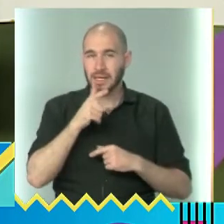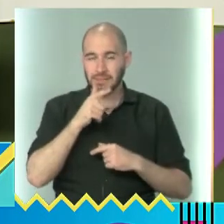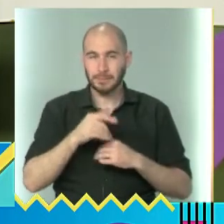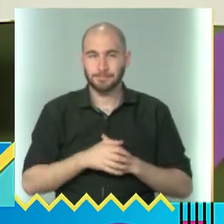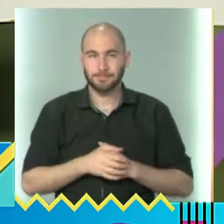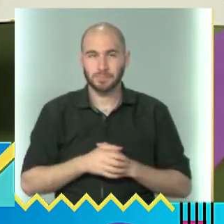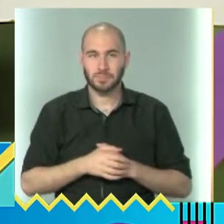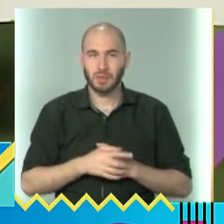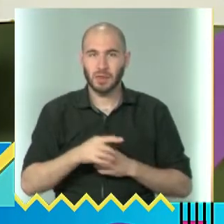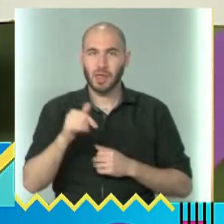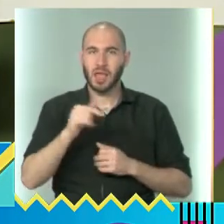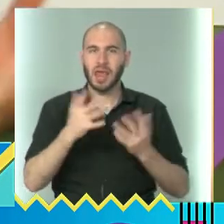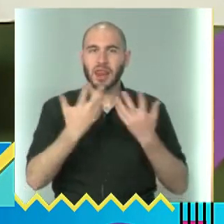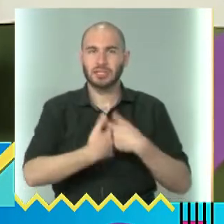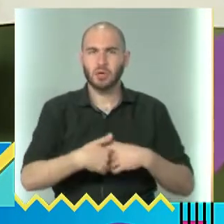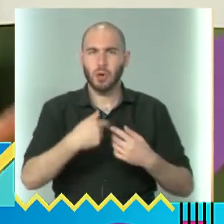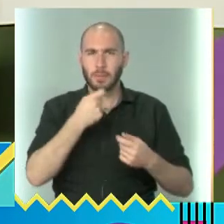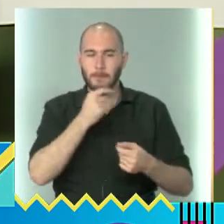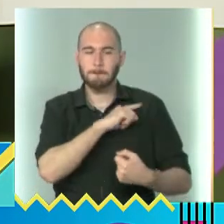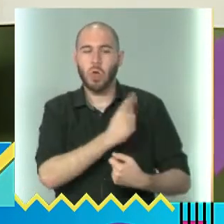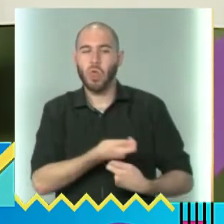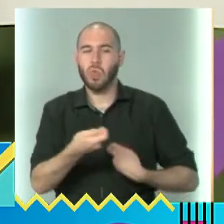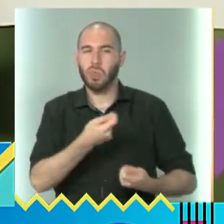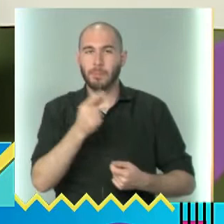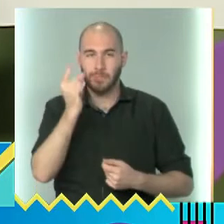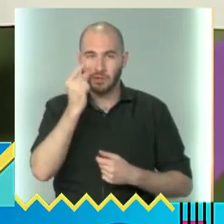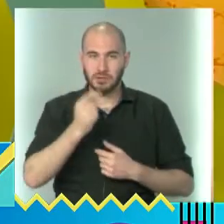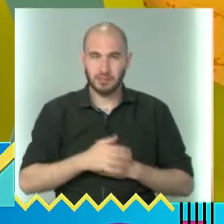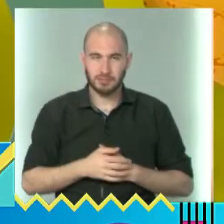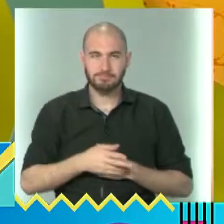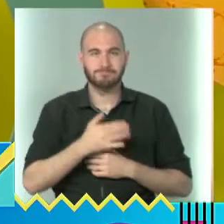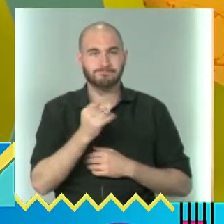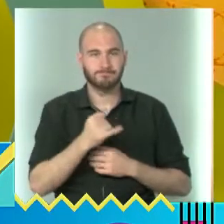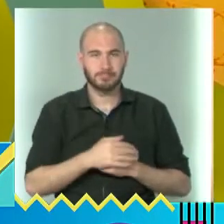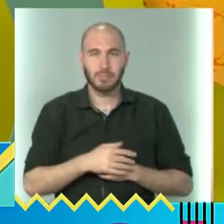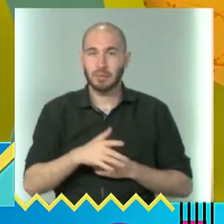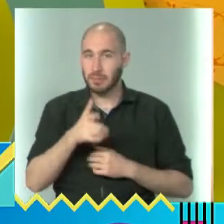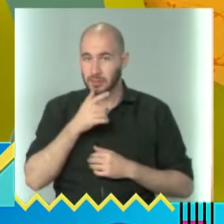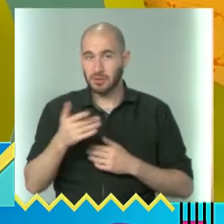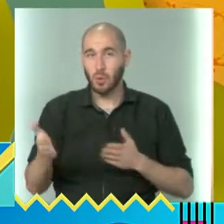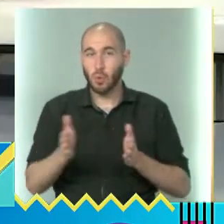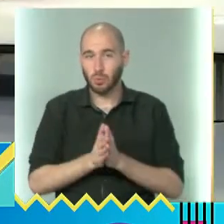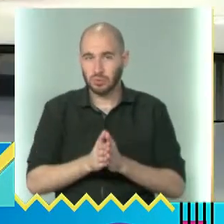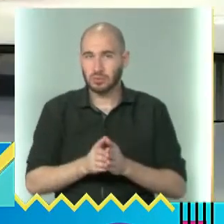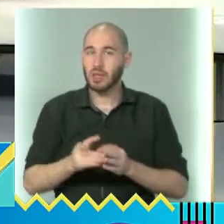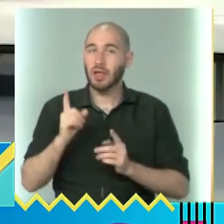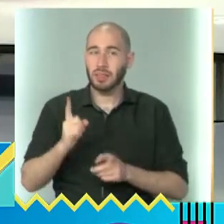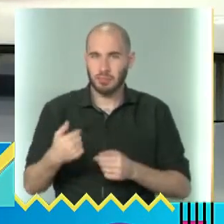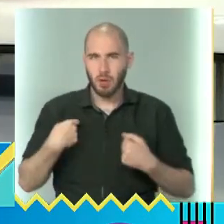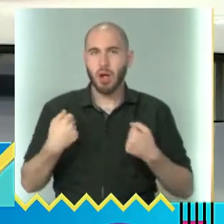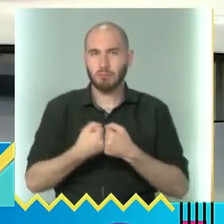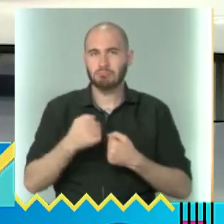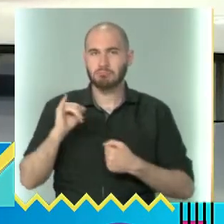ver en la relación en cuanto al juego del poder y la política. No, me parece que va un poco sí, de la mano. Yo creo que también estoy de